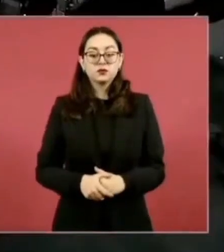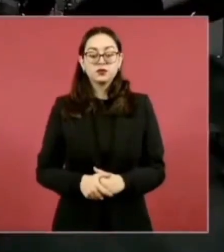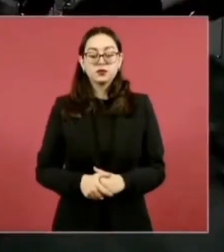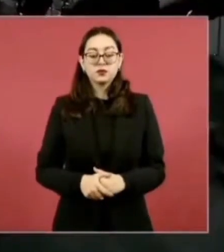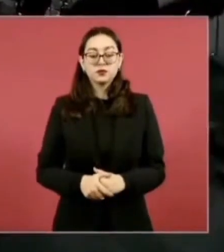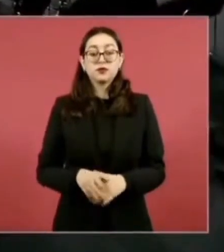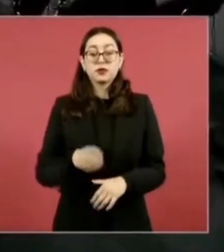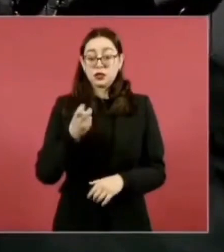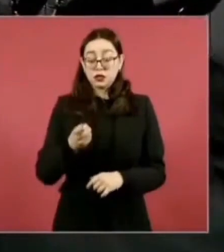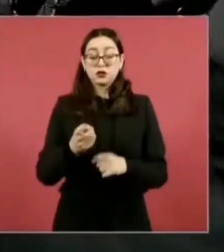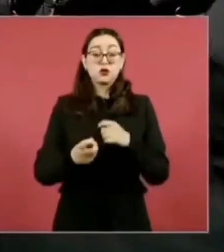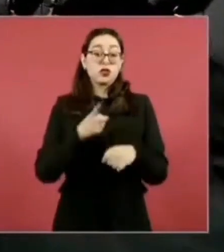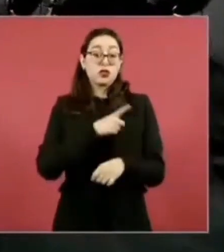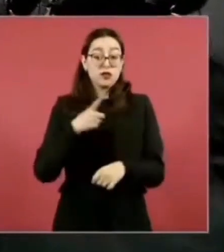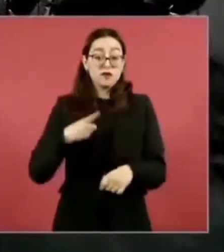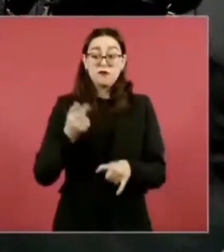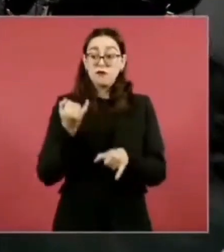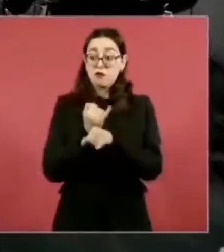que difundirlo.